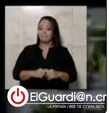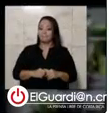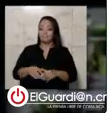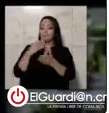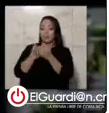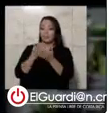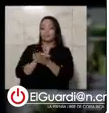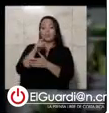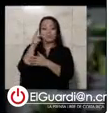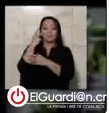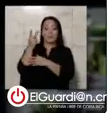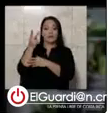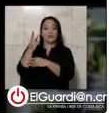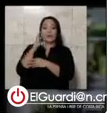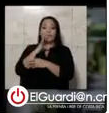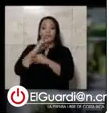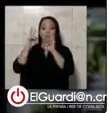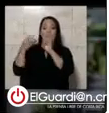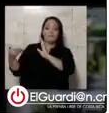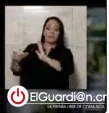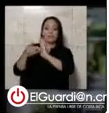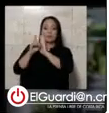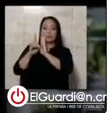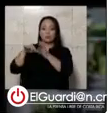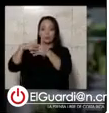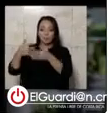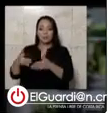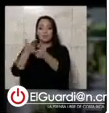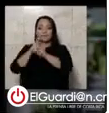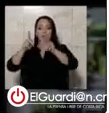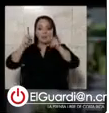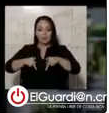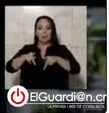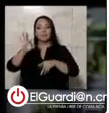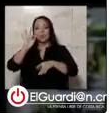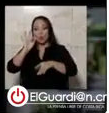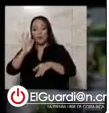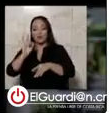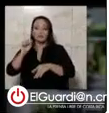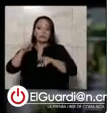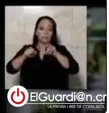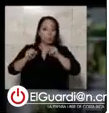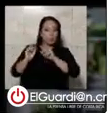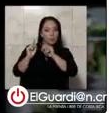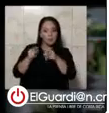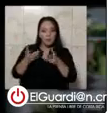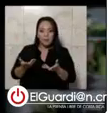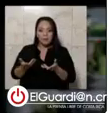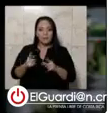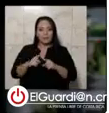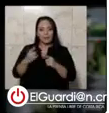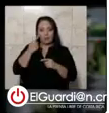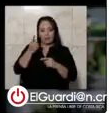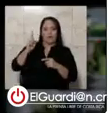cuando hablamos de afectar los derechos de los estudiantes, de la libertad de la gente de poder escoger qué puede hacer, obligar de